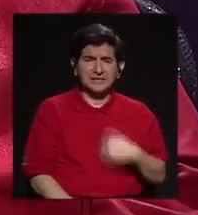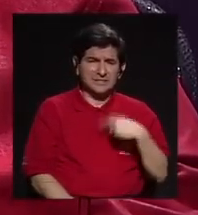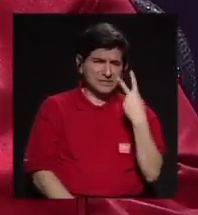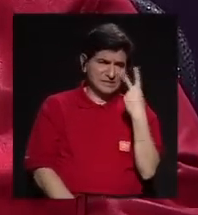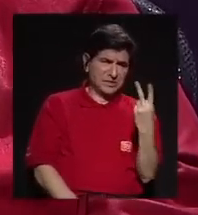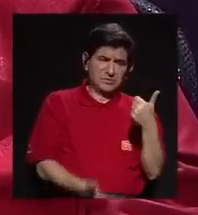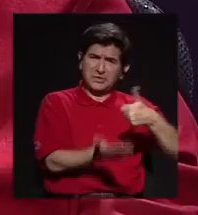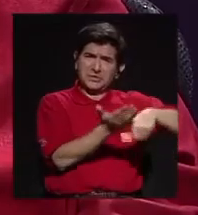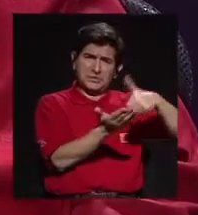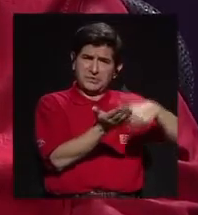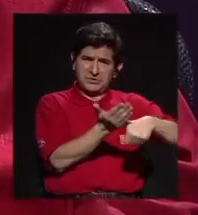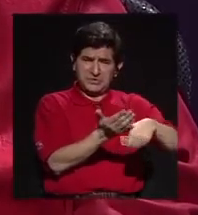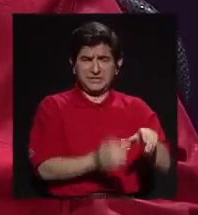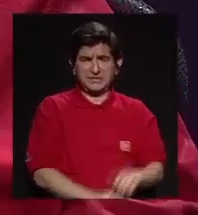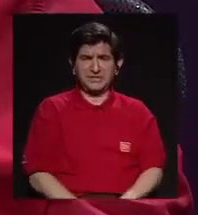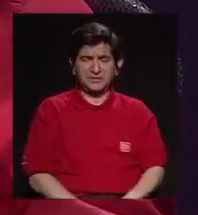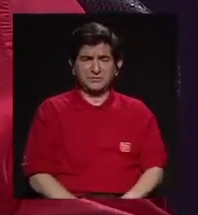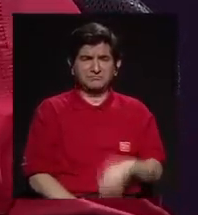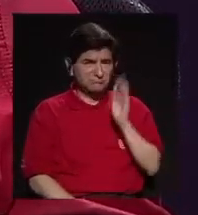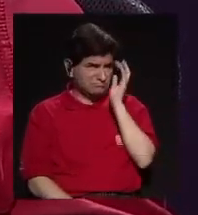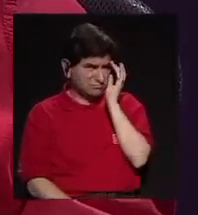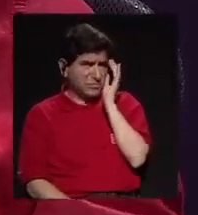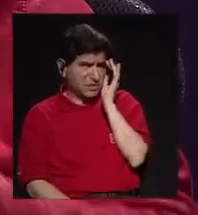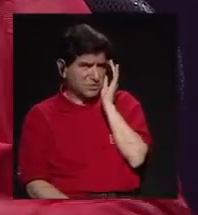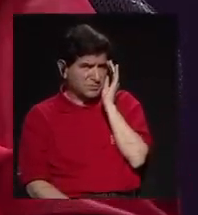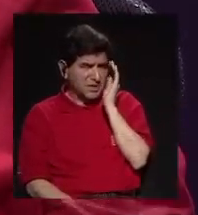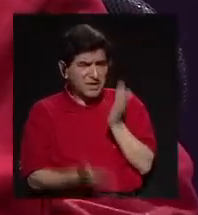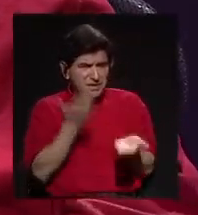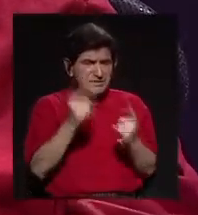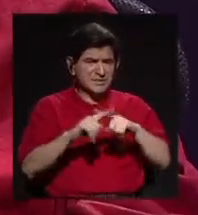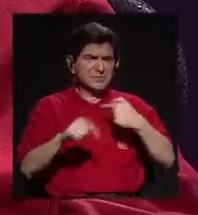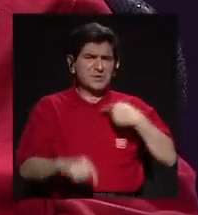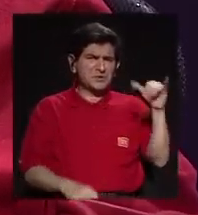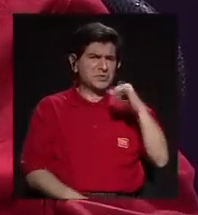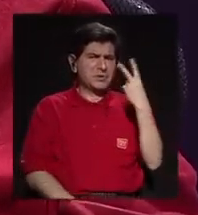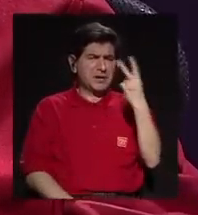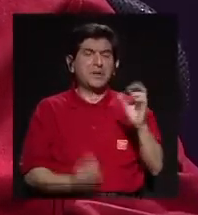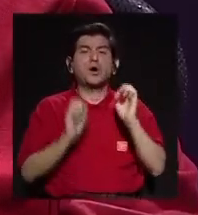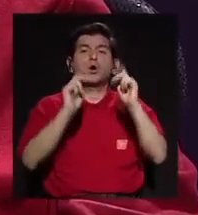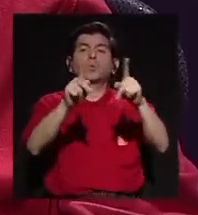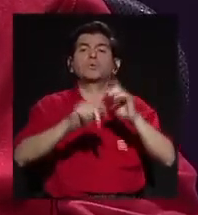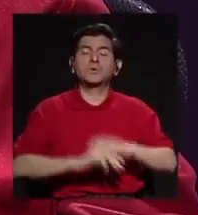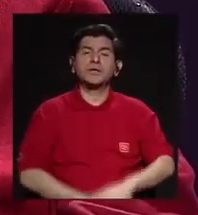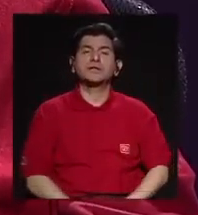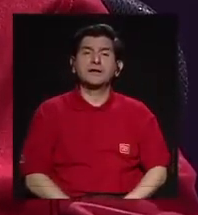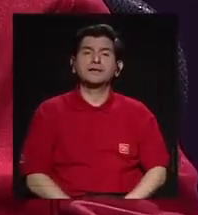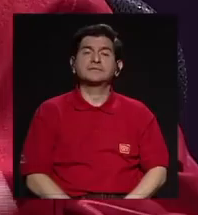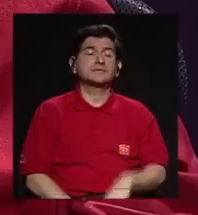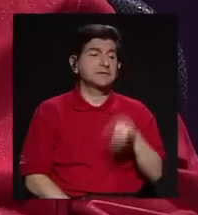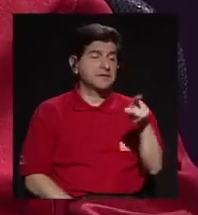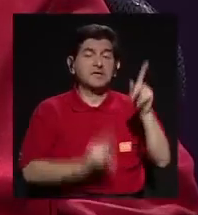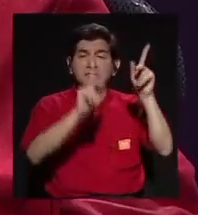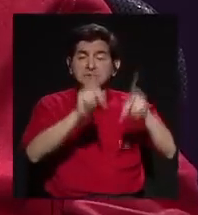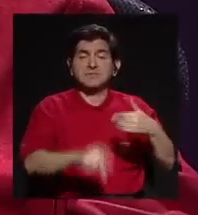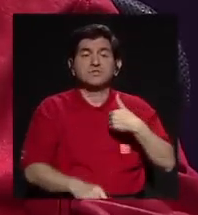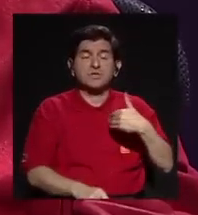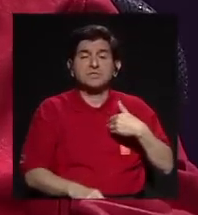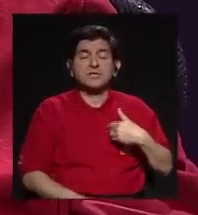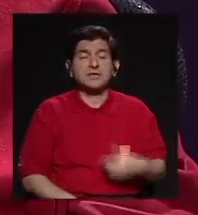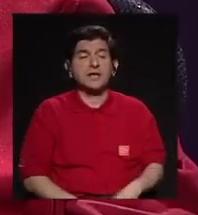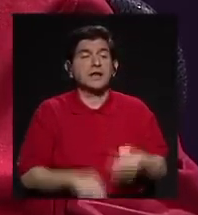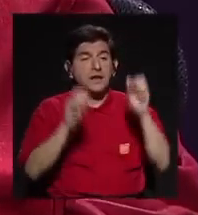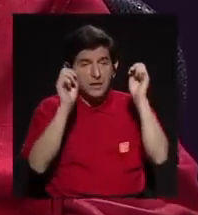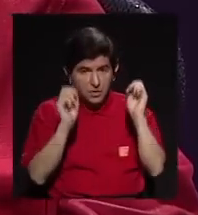esta elección, si bien nos ha preocupado a algunos, yo lo veo también como una gran oportunidad y estas personas tuvieron la